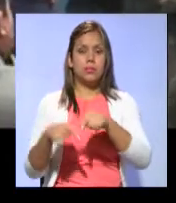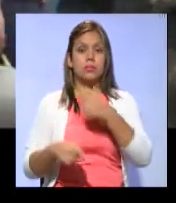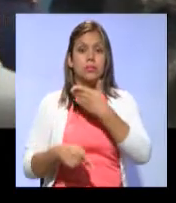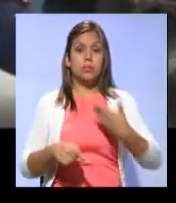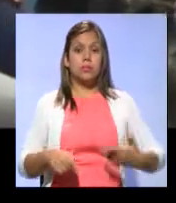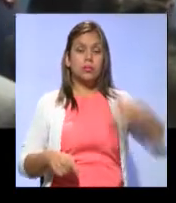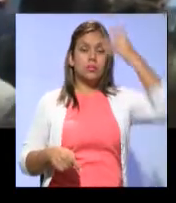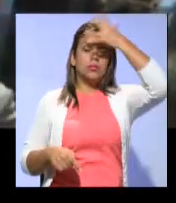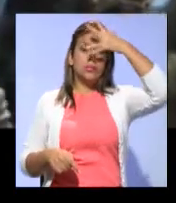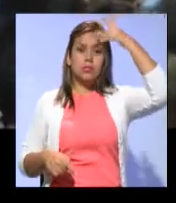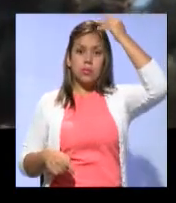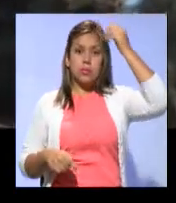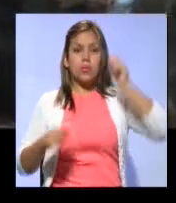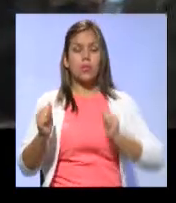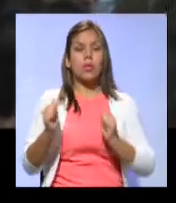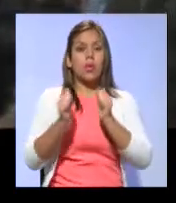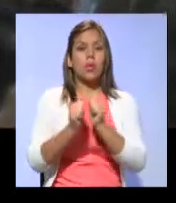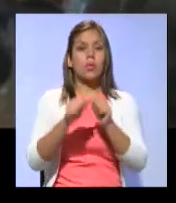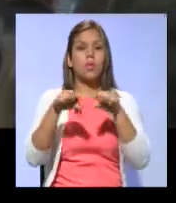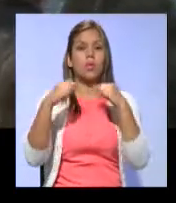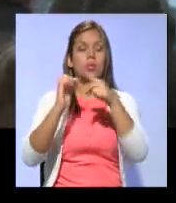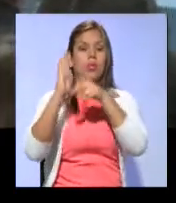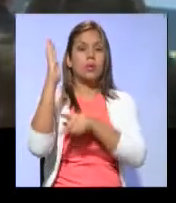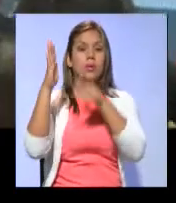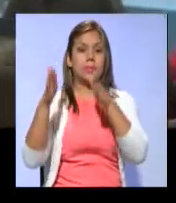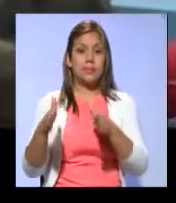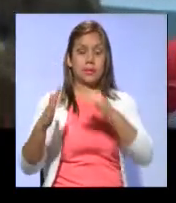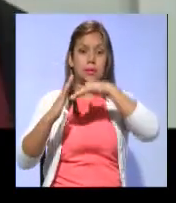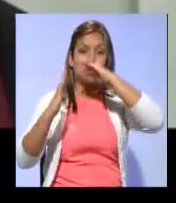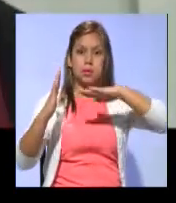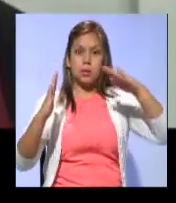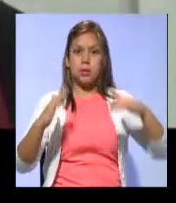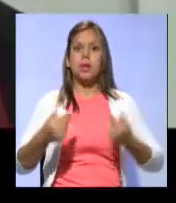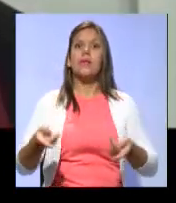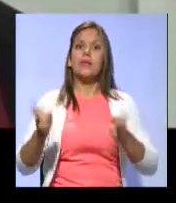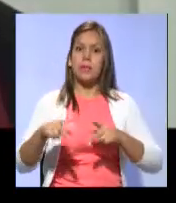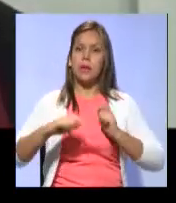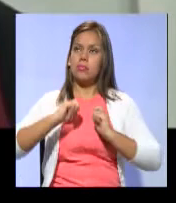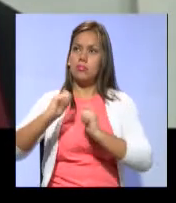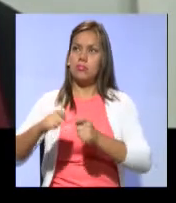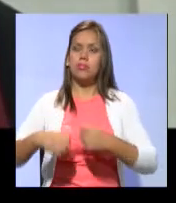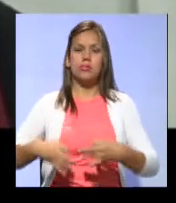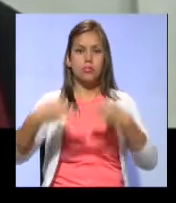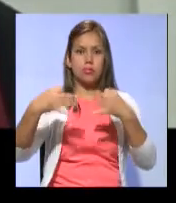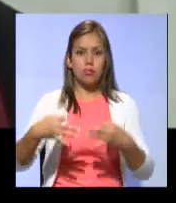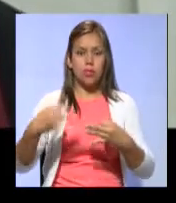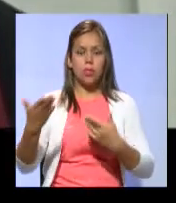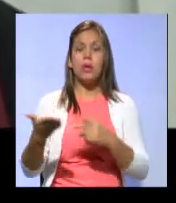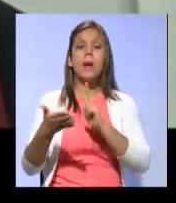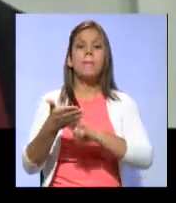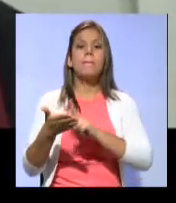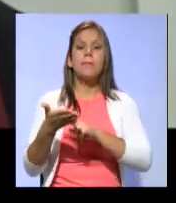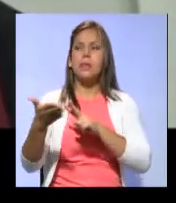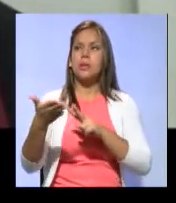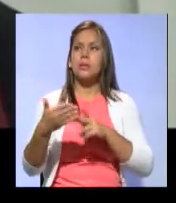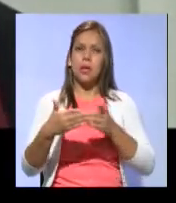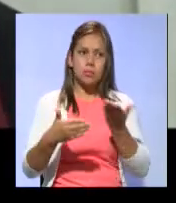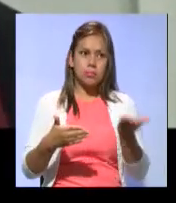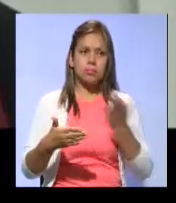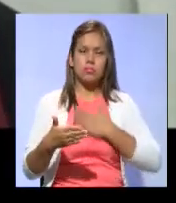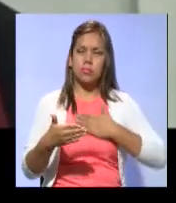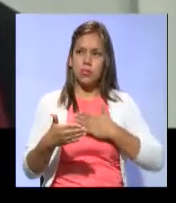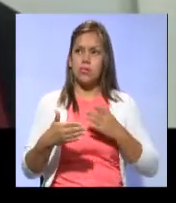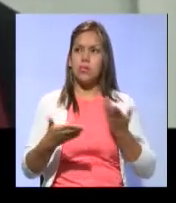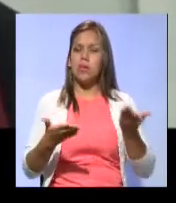Asamblea Nacional, José Serrano, junto al grupo de parlamentarios andinos de Ecuador, entregó un pedido formal de exención del visado Schengen para ciudadanos ecuatorianos